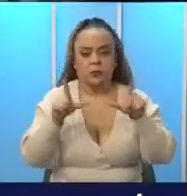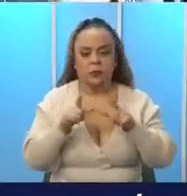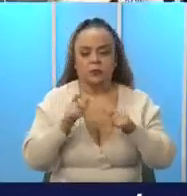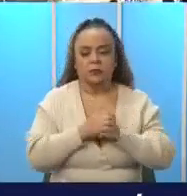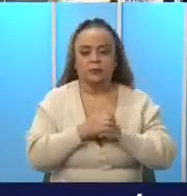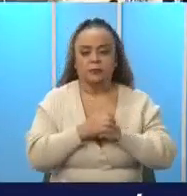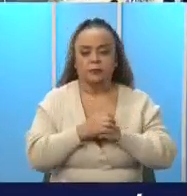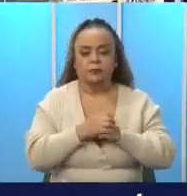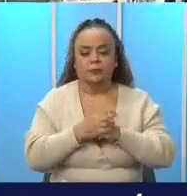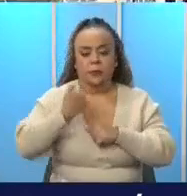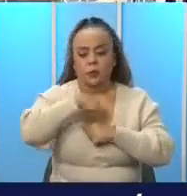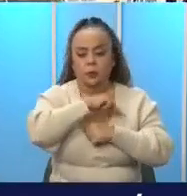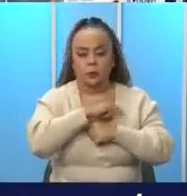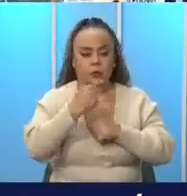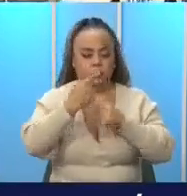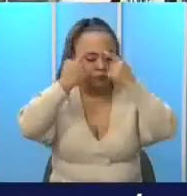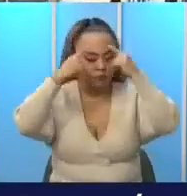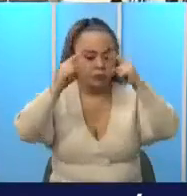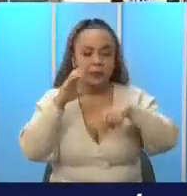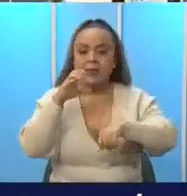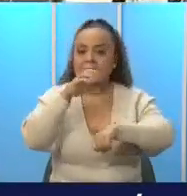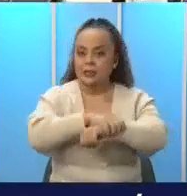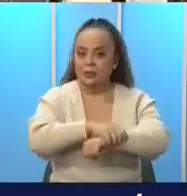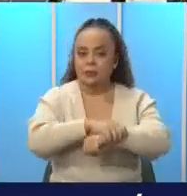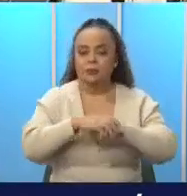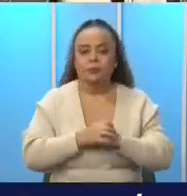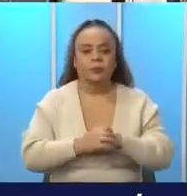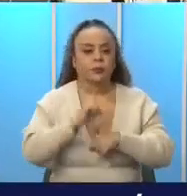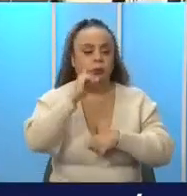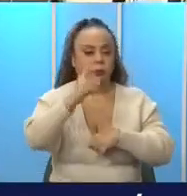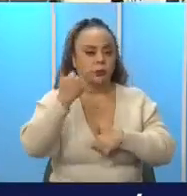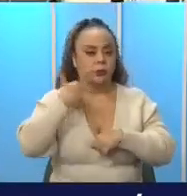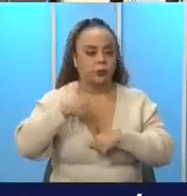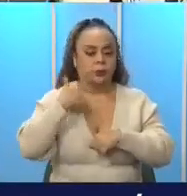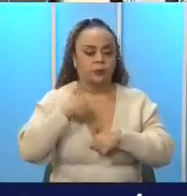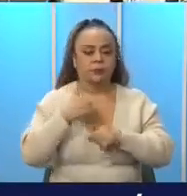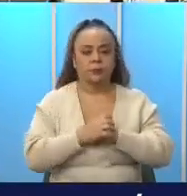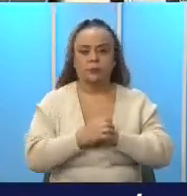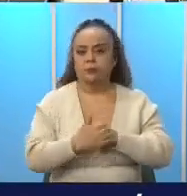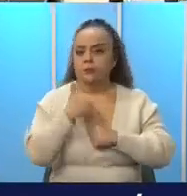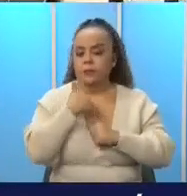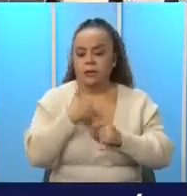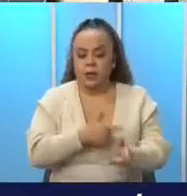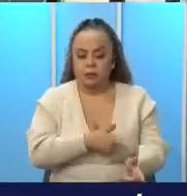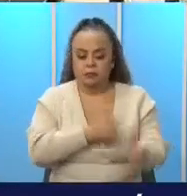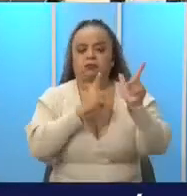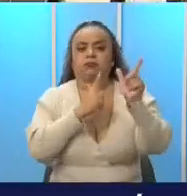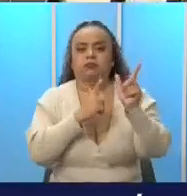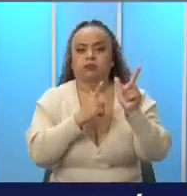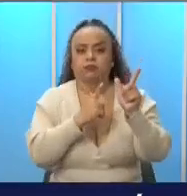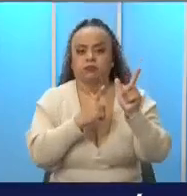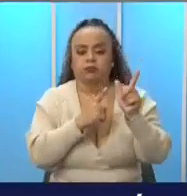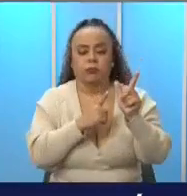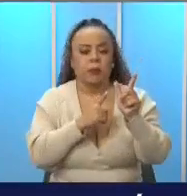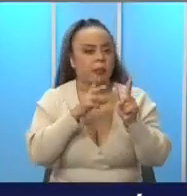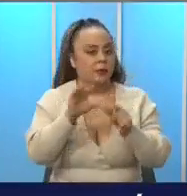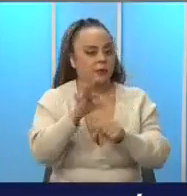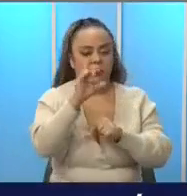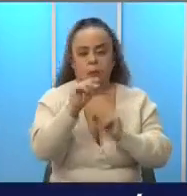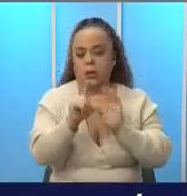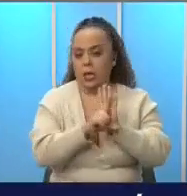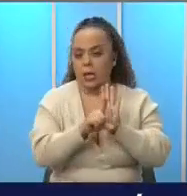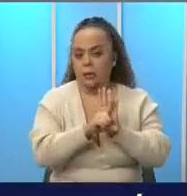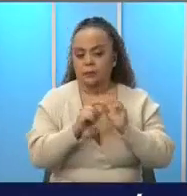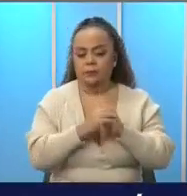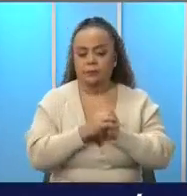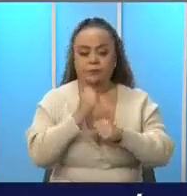esto hemos logrado la detención de un sujeto que portaba armas de fuego de manera eh ilegal